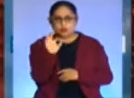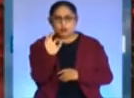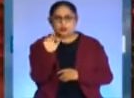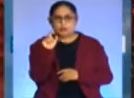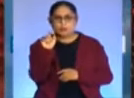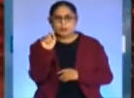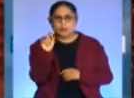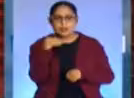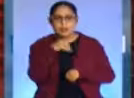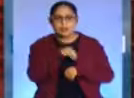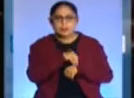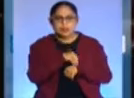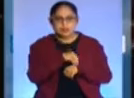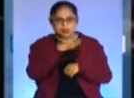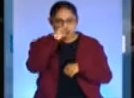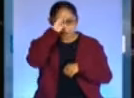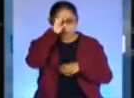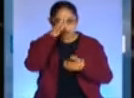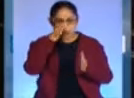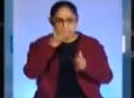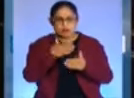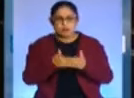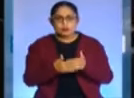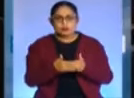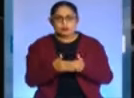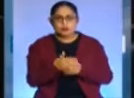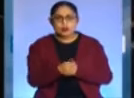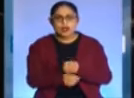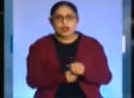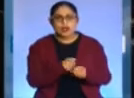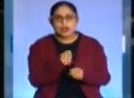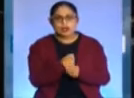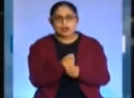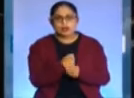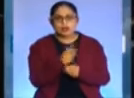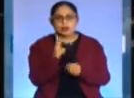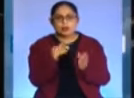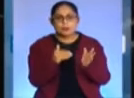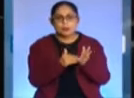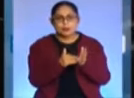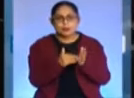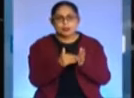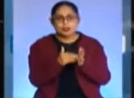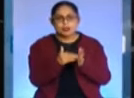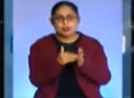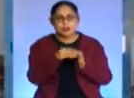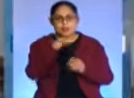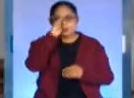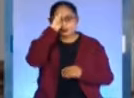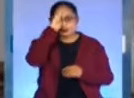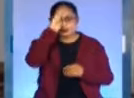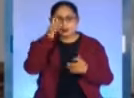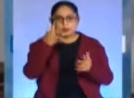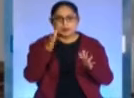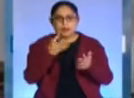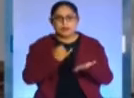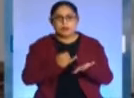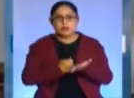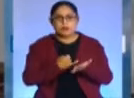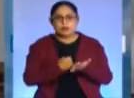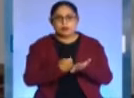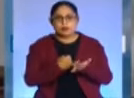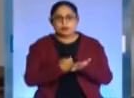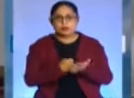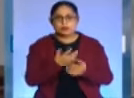69.20% más que lo estimado para el corriente año fiscal. De estos, 2.000 millones de pesos se contemplan por recaudación de impuestos, entre los